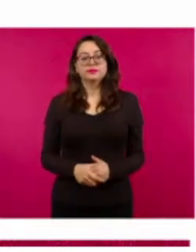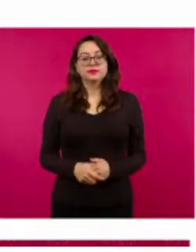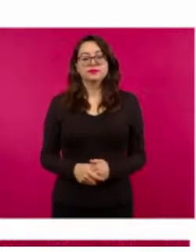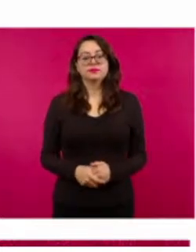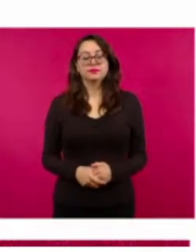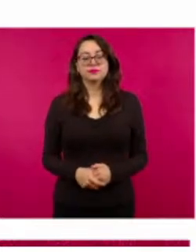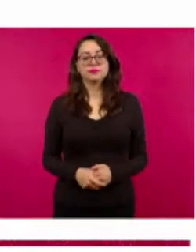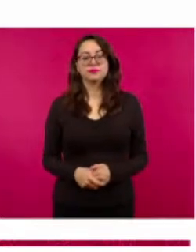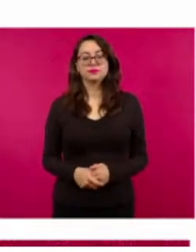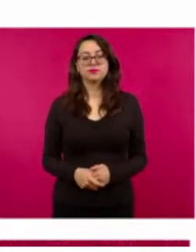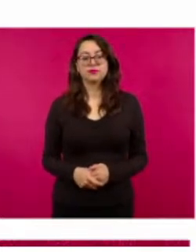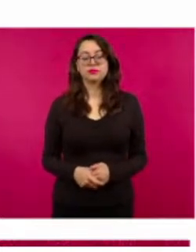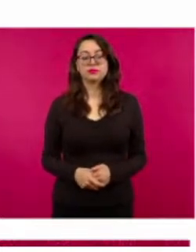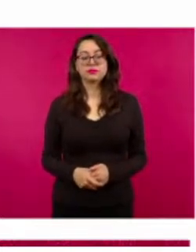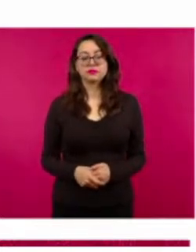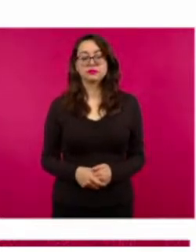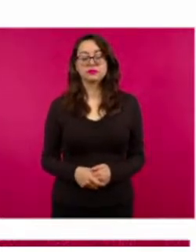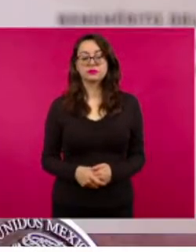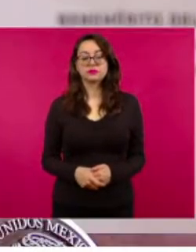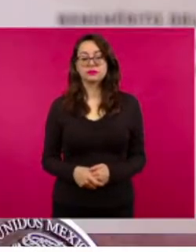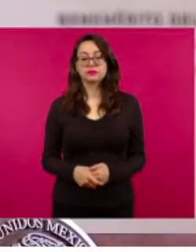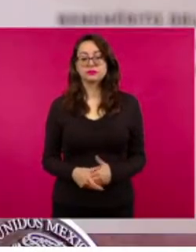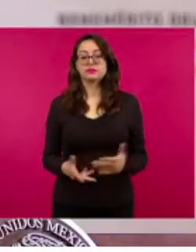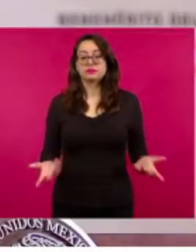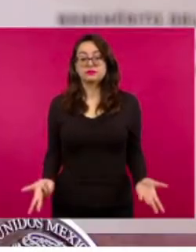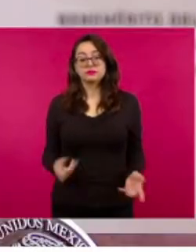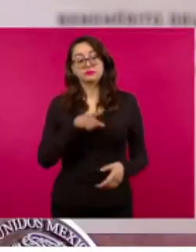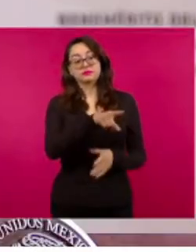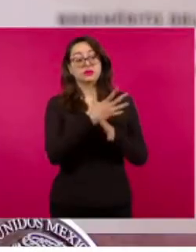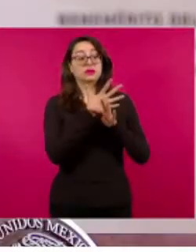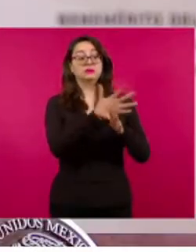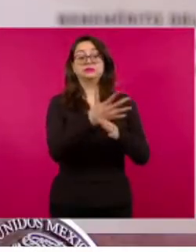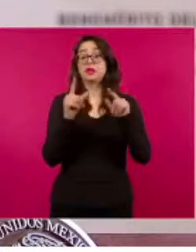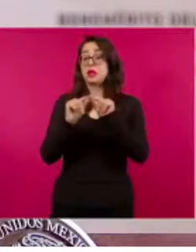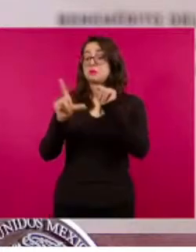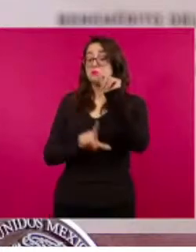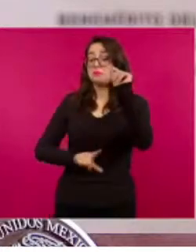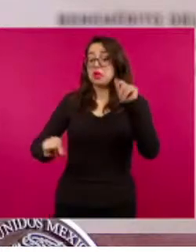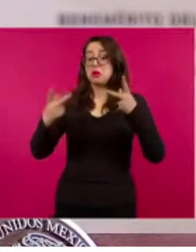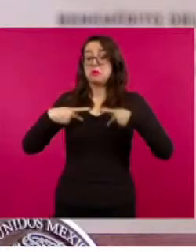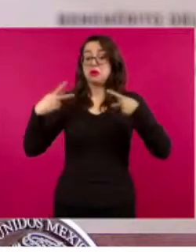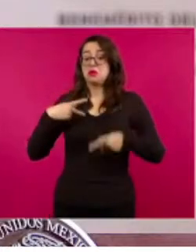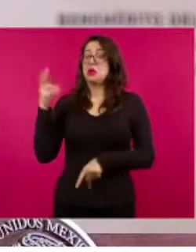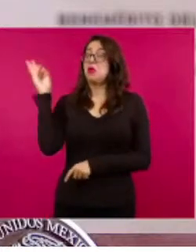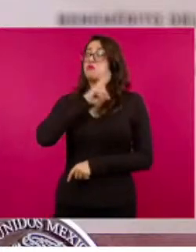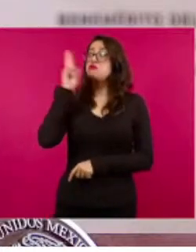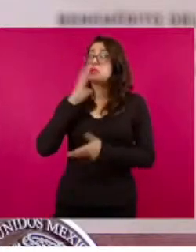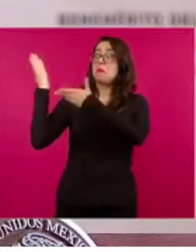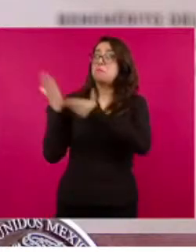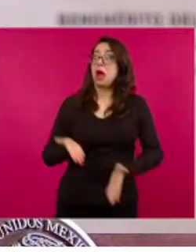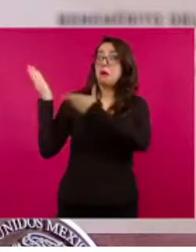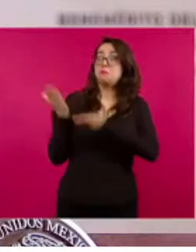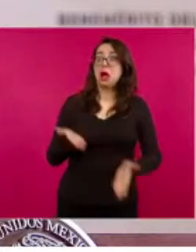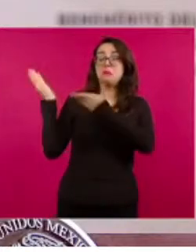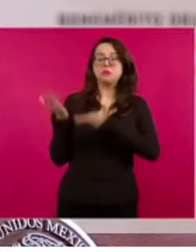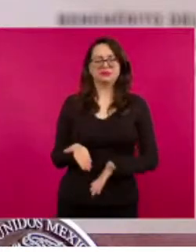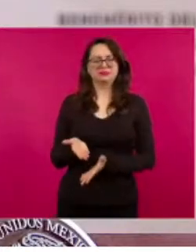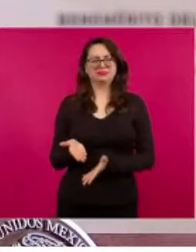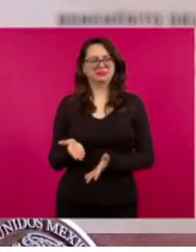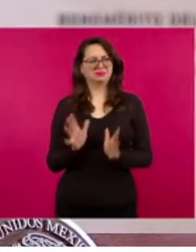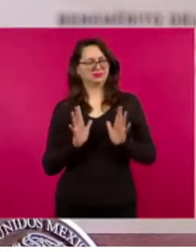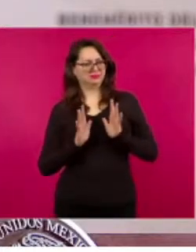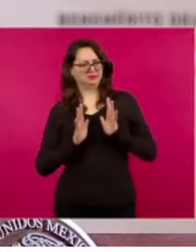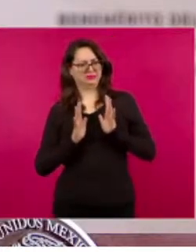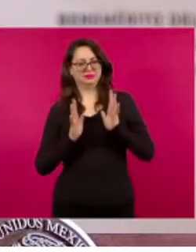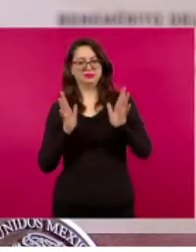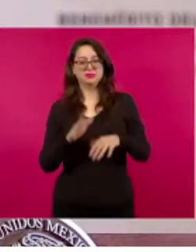regresión, porque denuncian invasión de diplomáticos rusos en México, pero resulta falso. Un columnista del Financiero, cuyo nombre